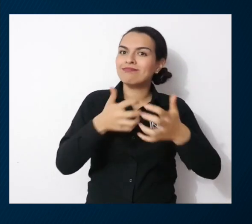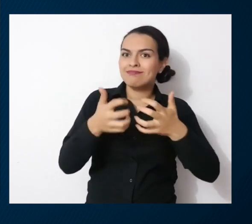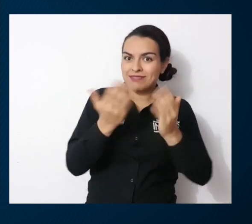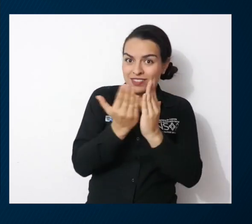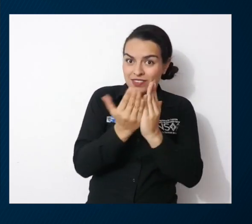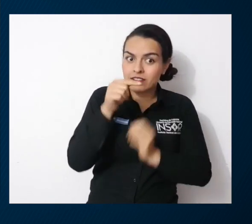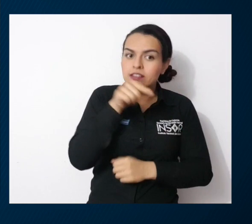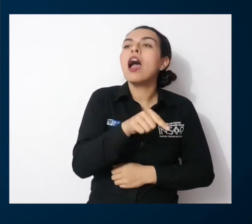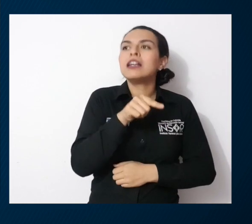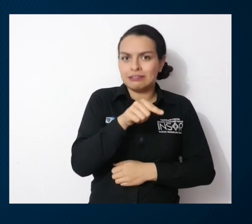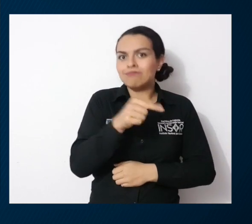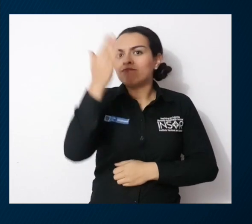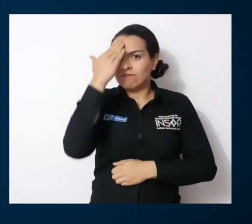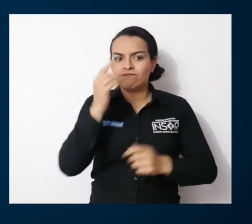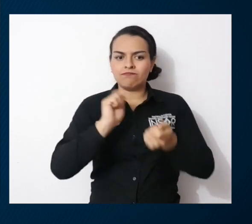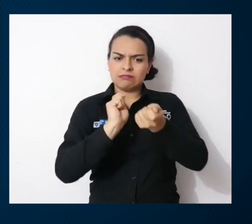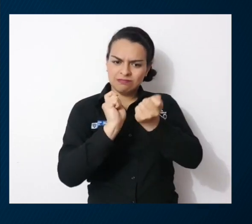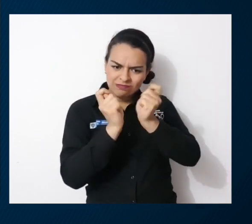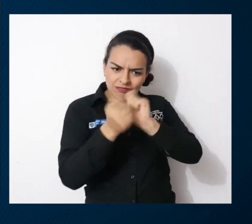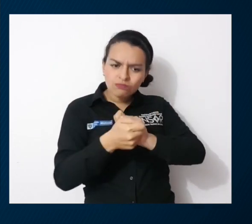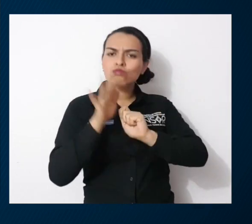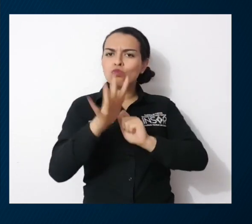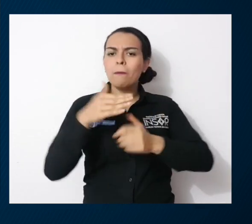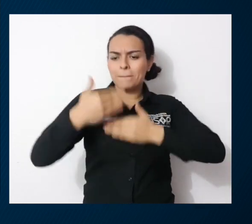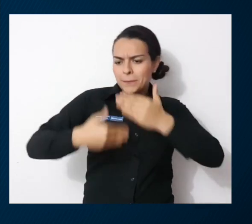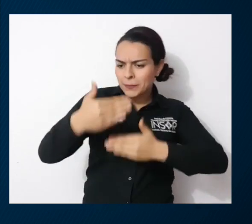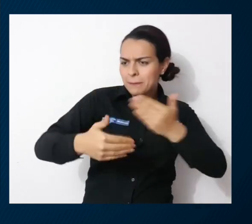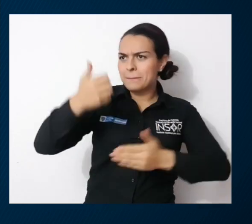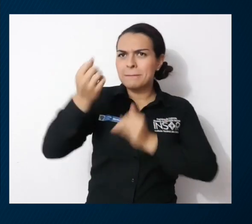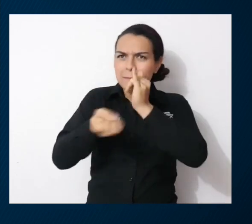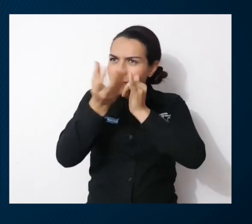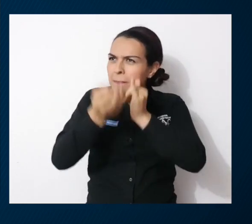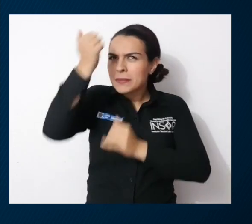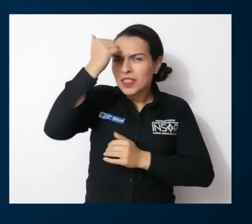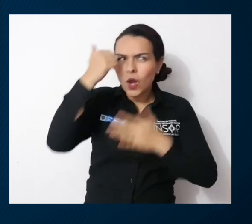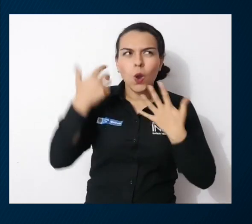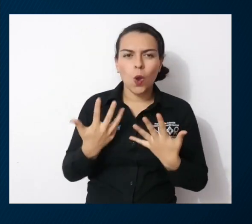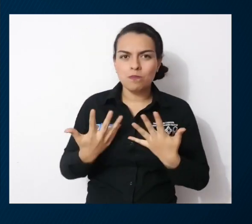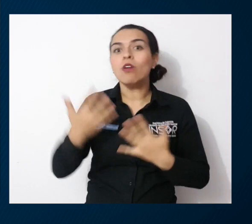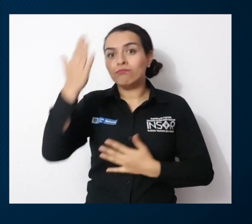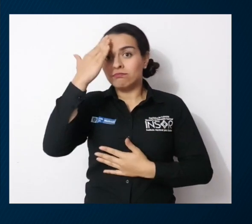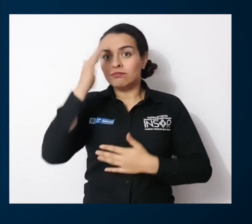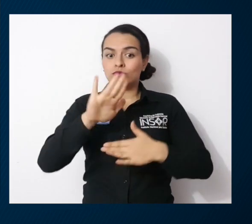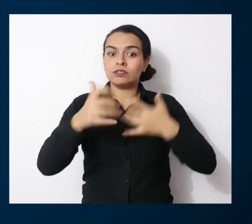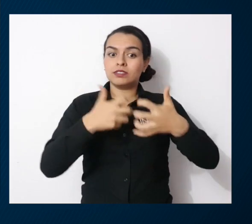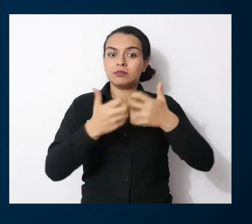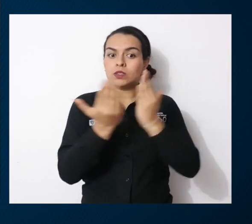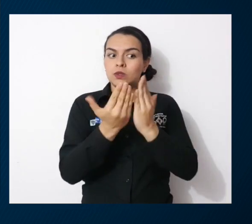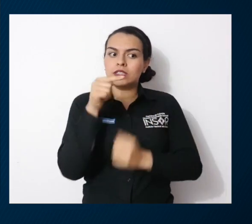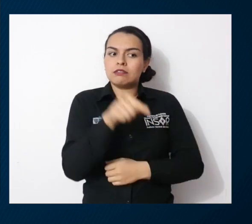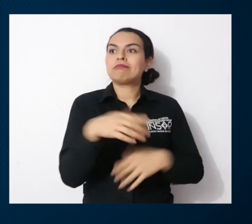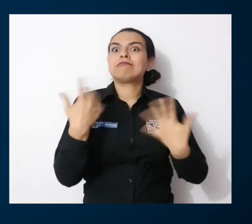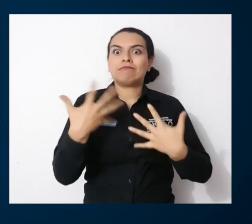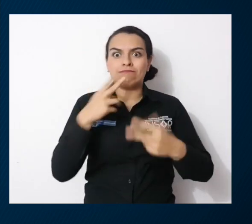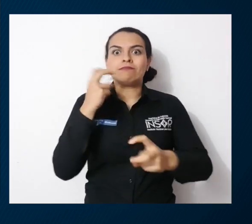donde lograr transformaciones estructurales en los procesos pedagógicos, en la manera en cómo vemos el sistema educativo, es muy difícil. Y es un